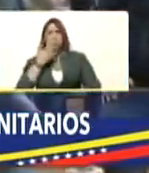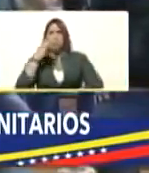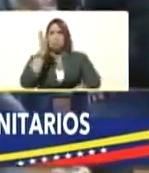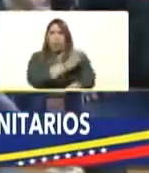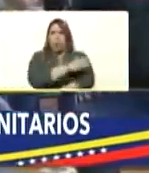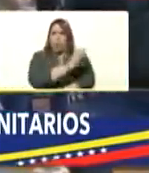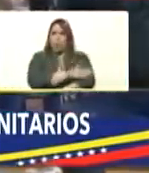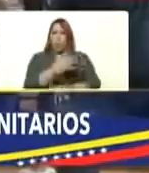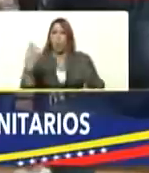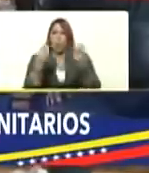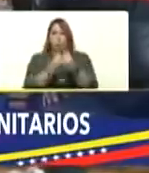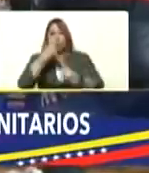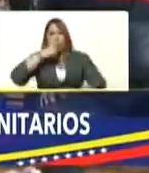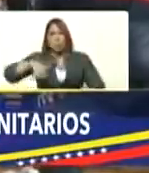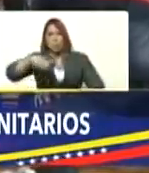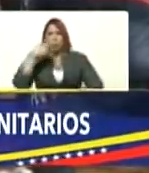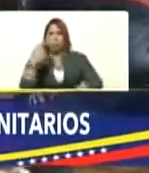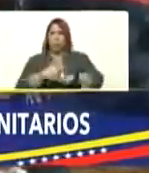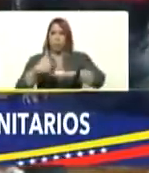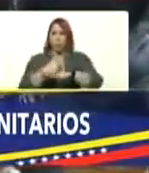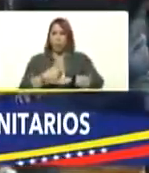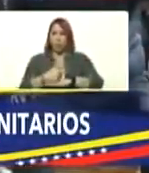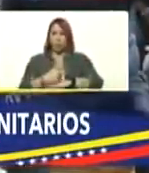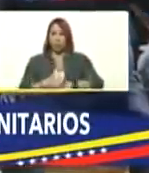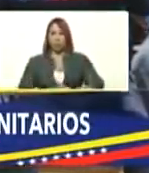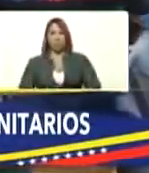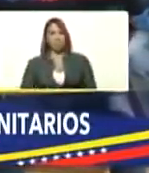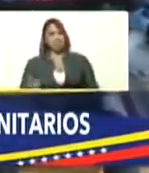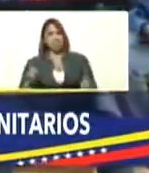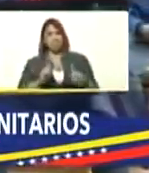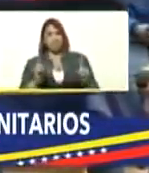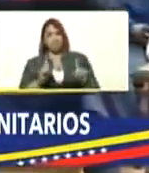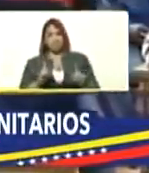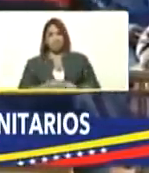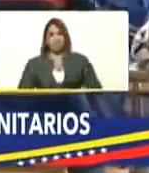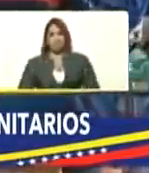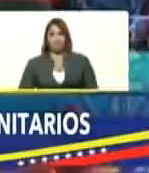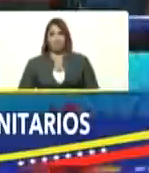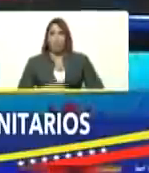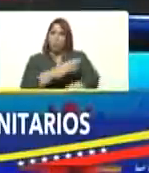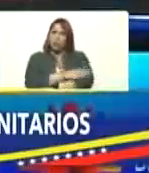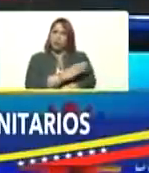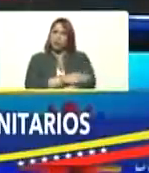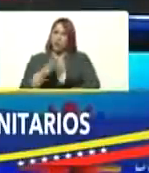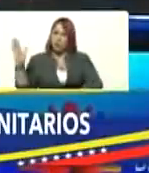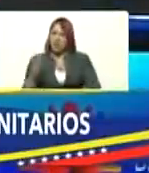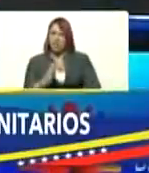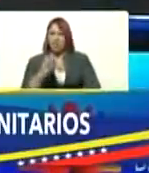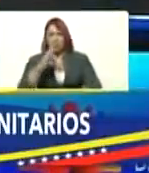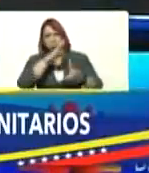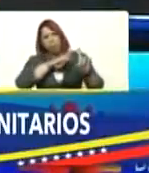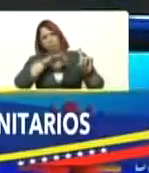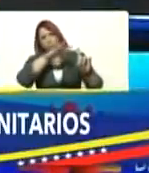gobernar junto al pueblo, para el pueblo y con el pueblo? La derecha lo que venía era a